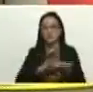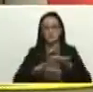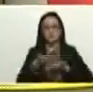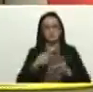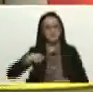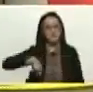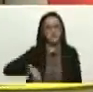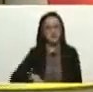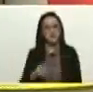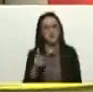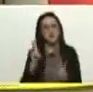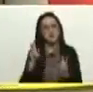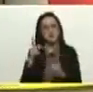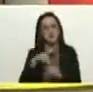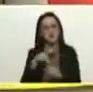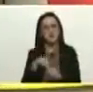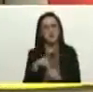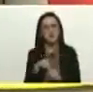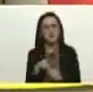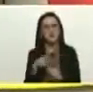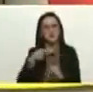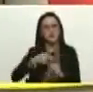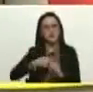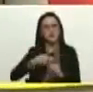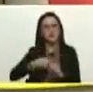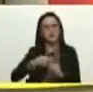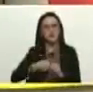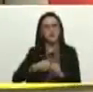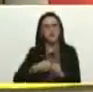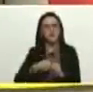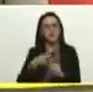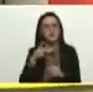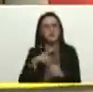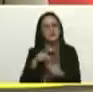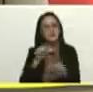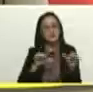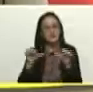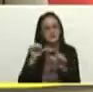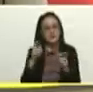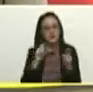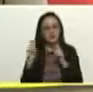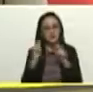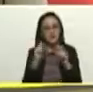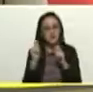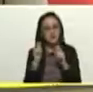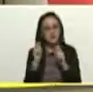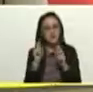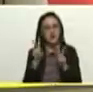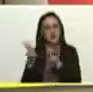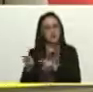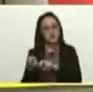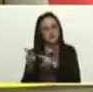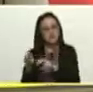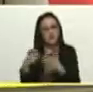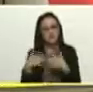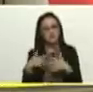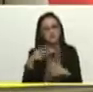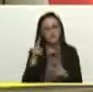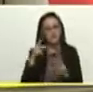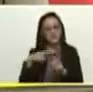la inversión en petróleo, gas, petroquímica, turismo, agricultura, agroindustria,